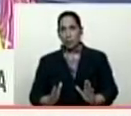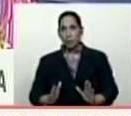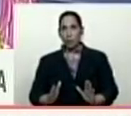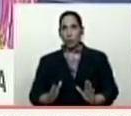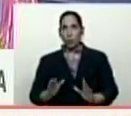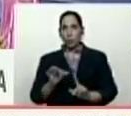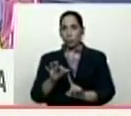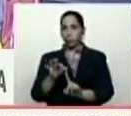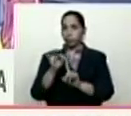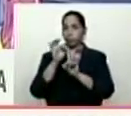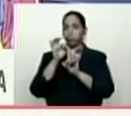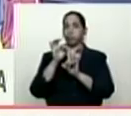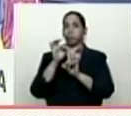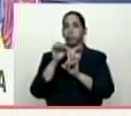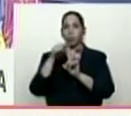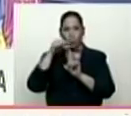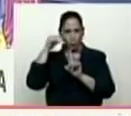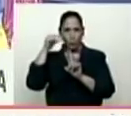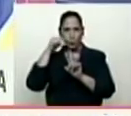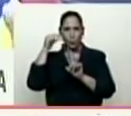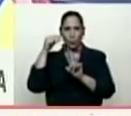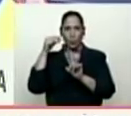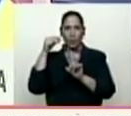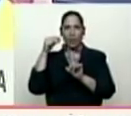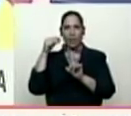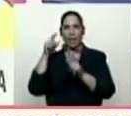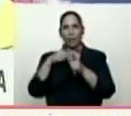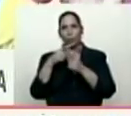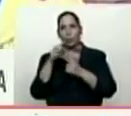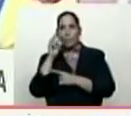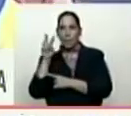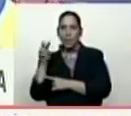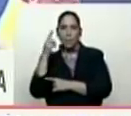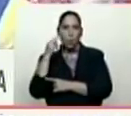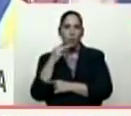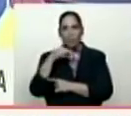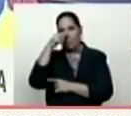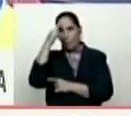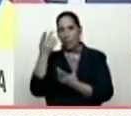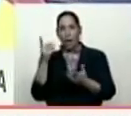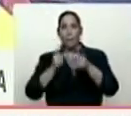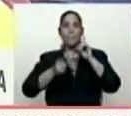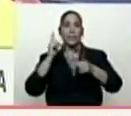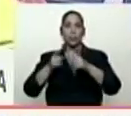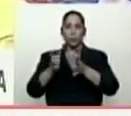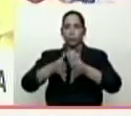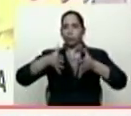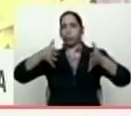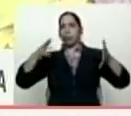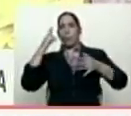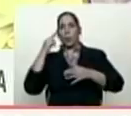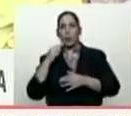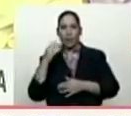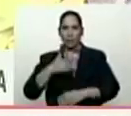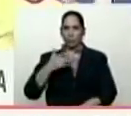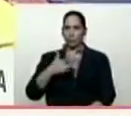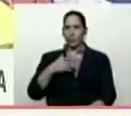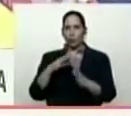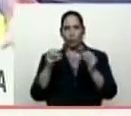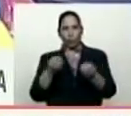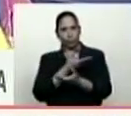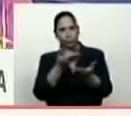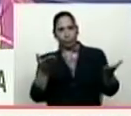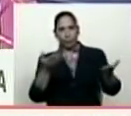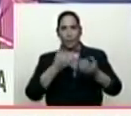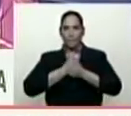predilecto, pudiéramos decir nosotros, pues. A pesar de una gran cantidad de bolivarianos, todos sabemos el